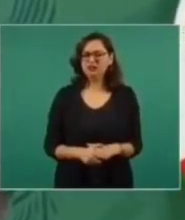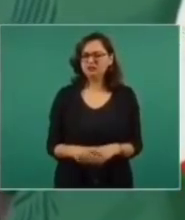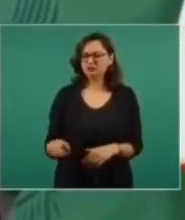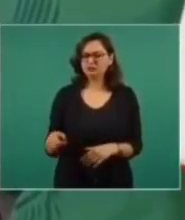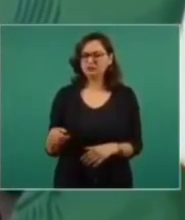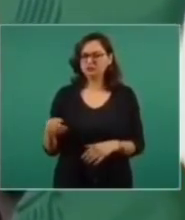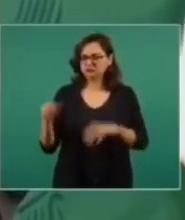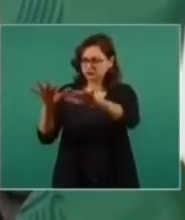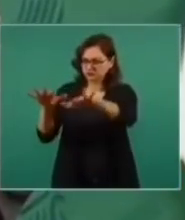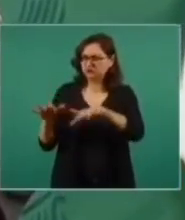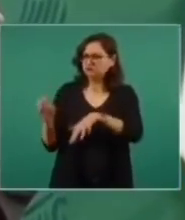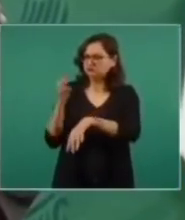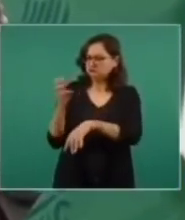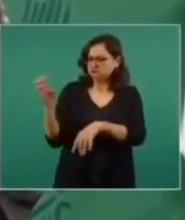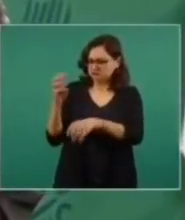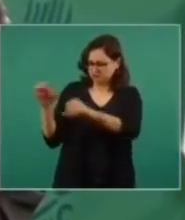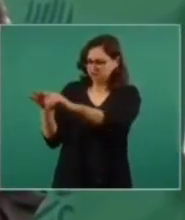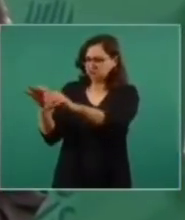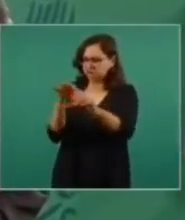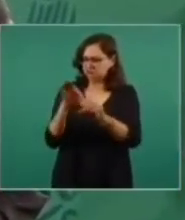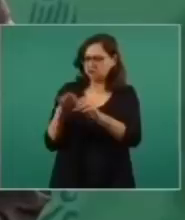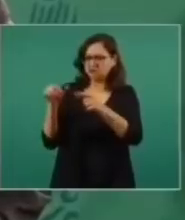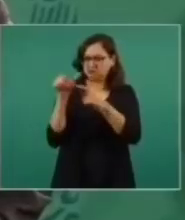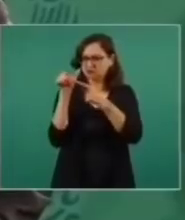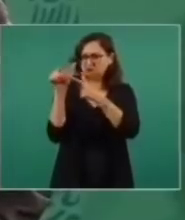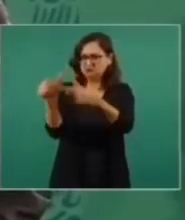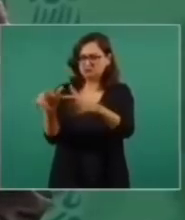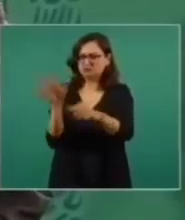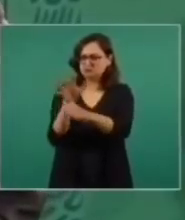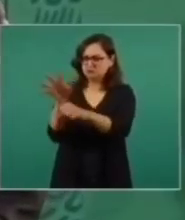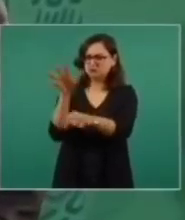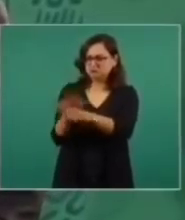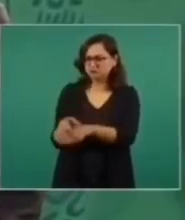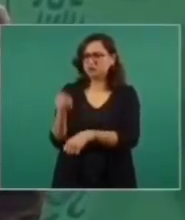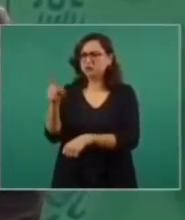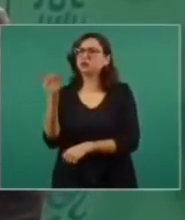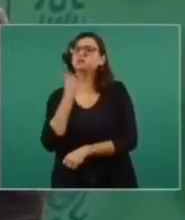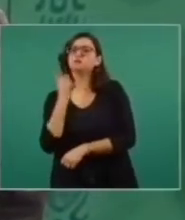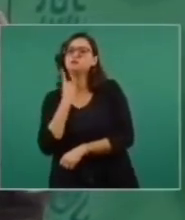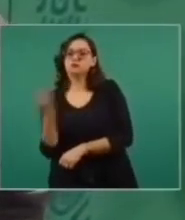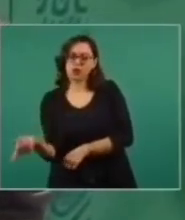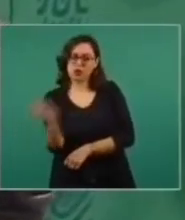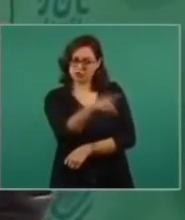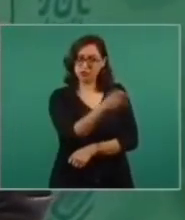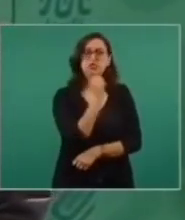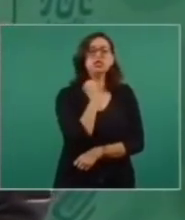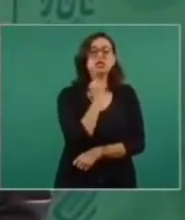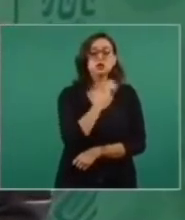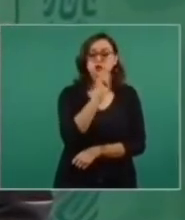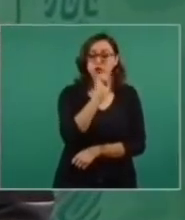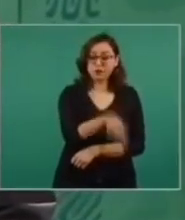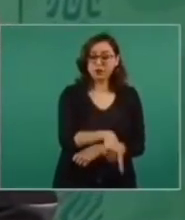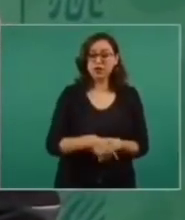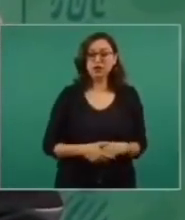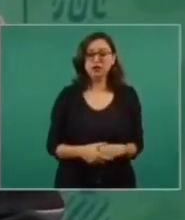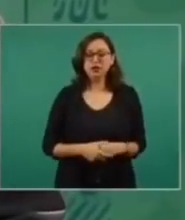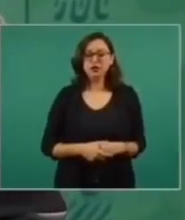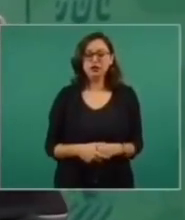Pero esto no solo en la Cámara de Diputados, también en la de Senadores.